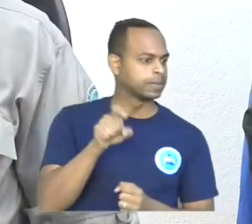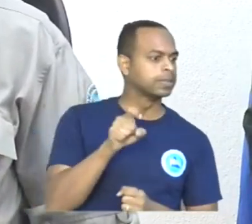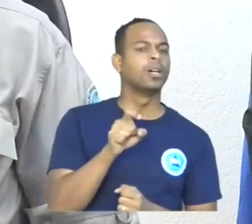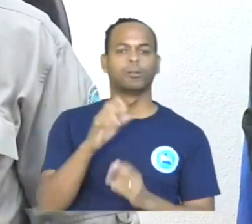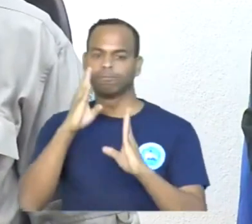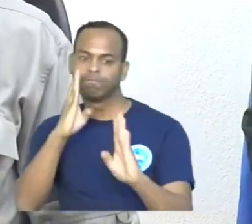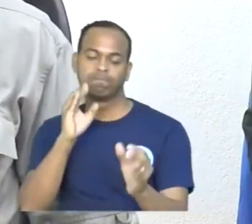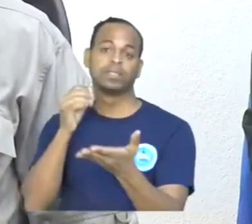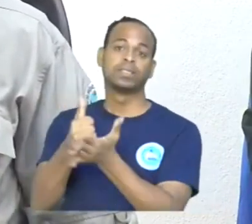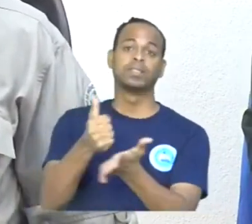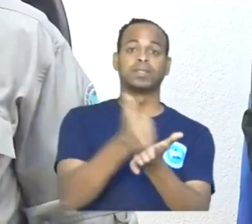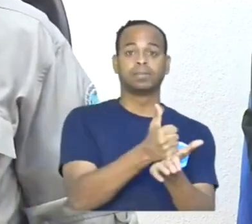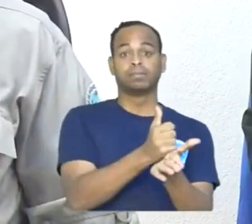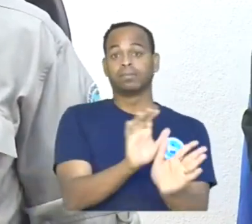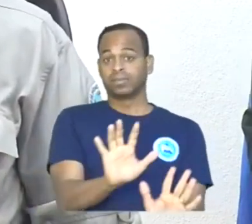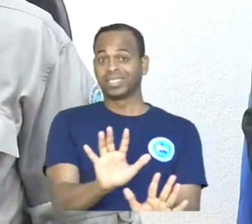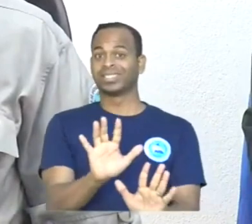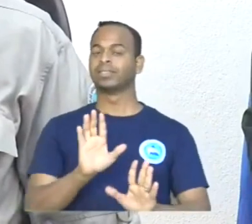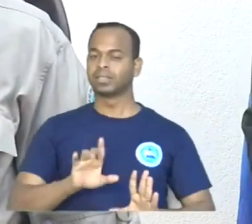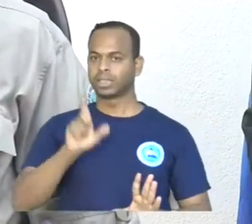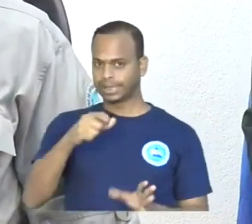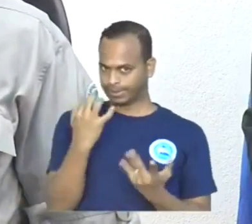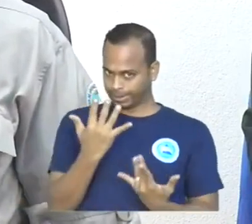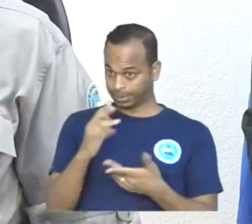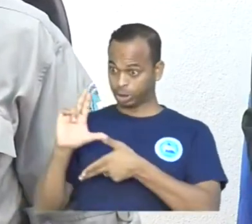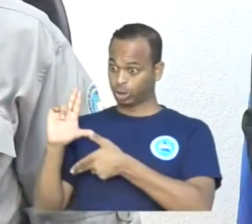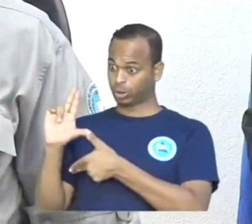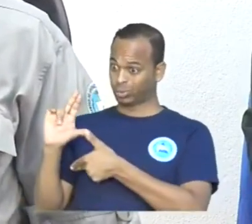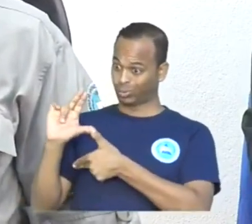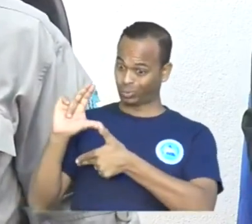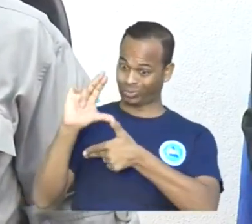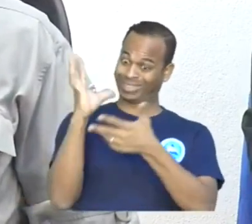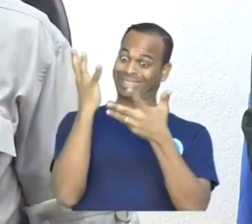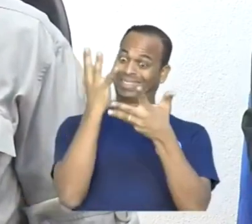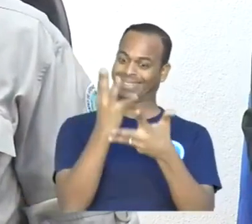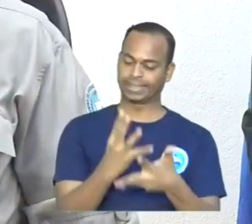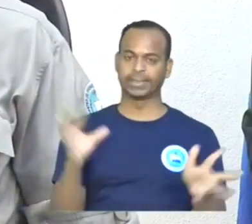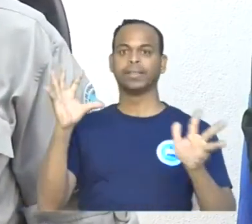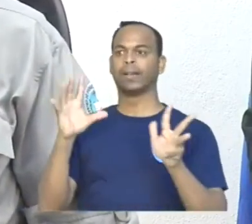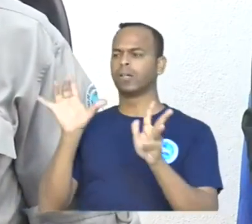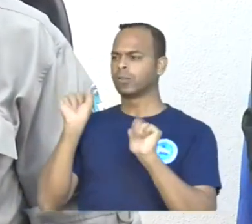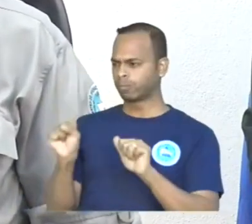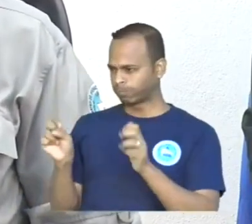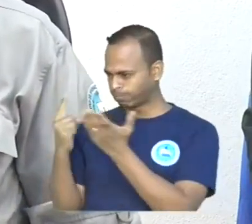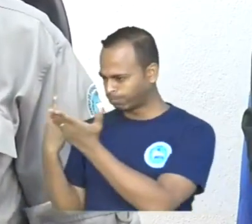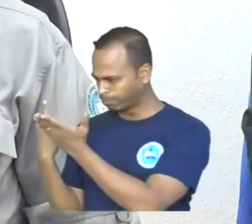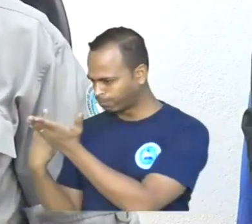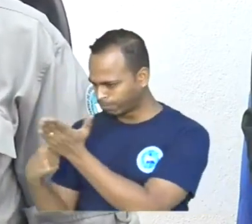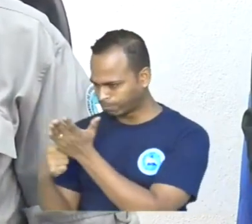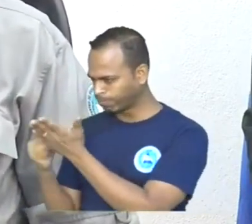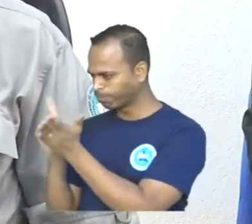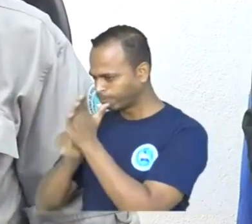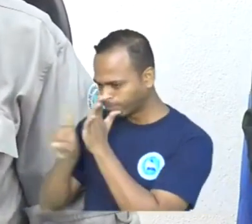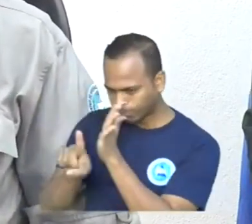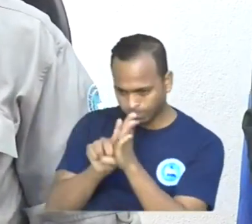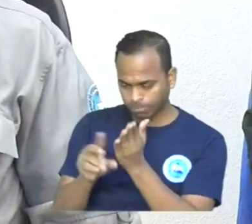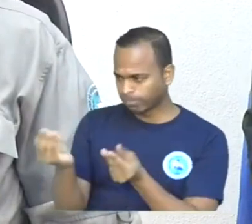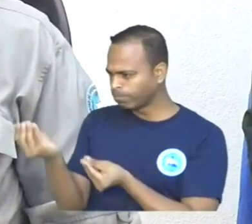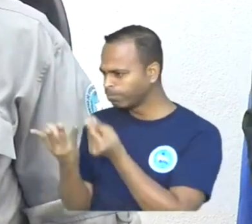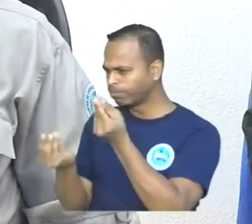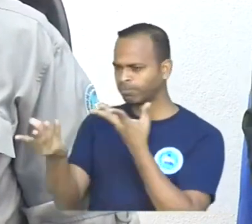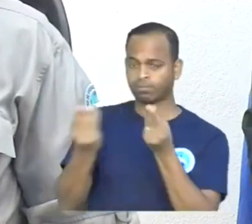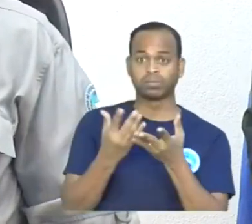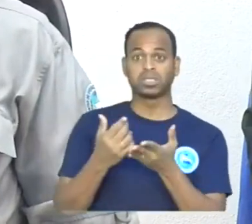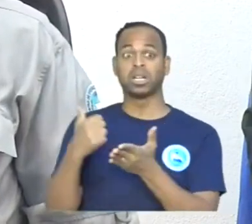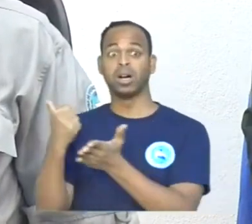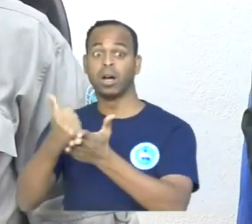es lo más importante. Pero hay que esperar que el evento deje de impactar para que se sienta entonces la asistencia